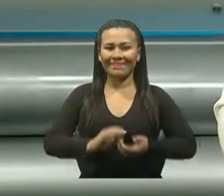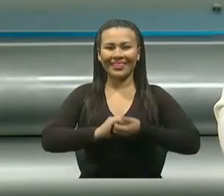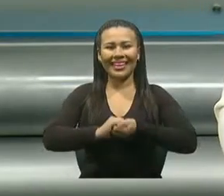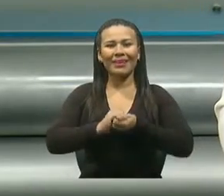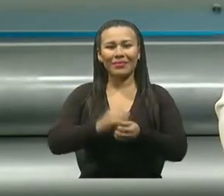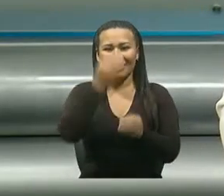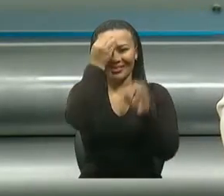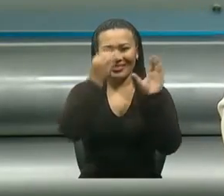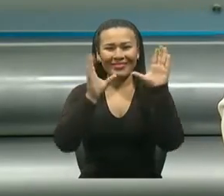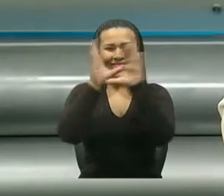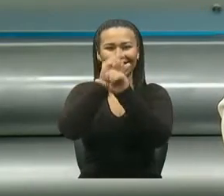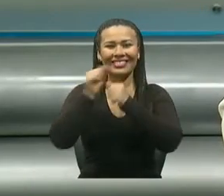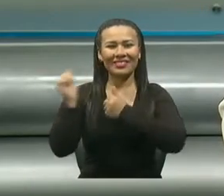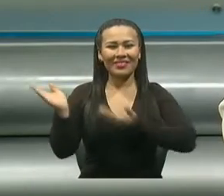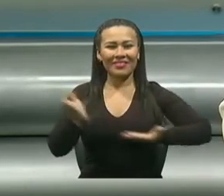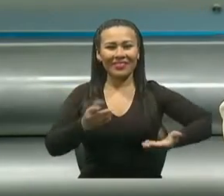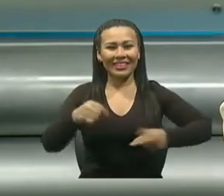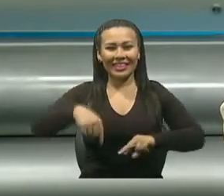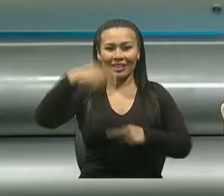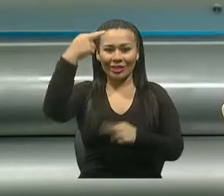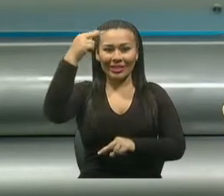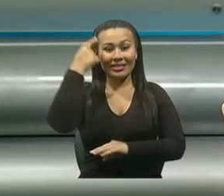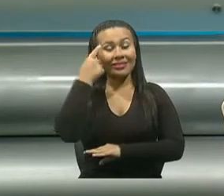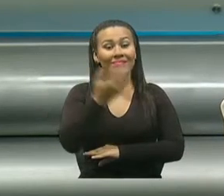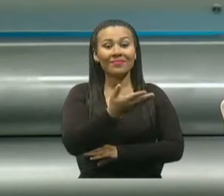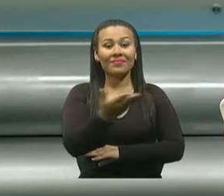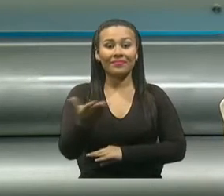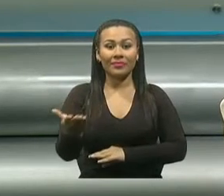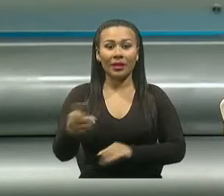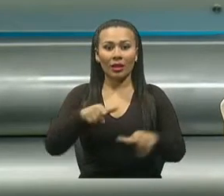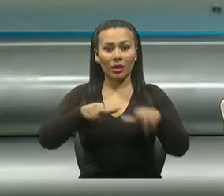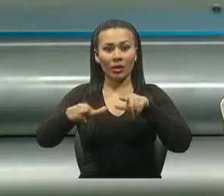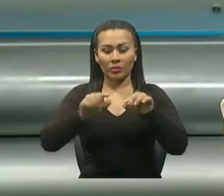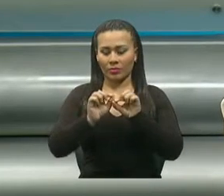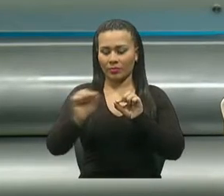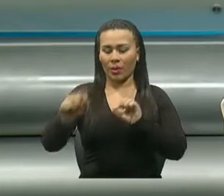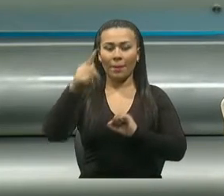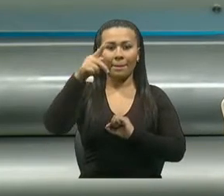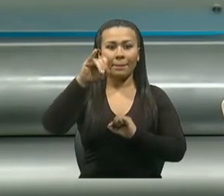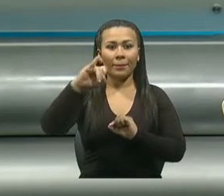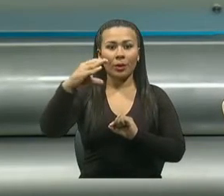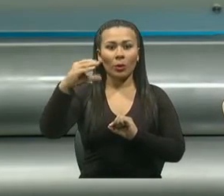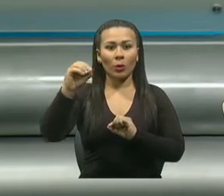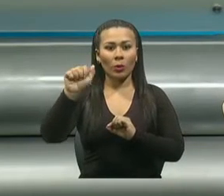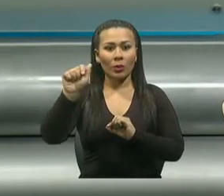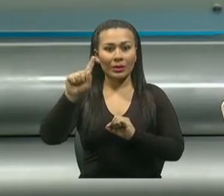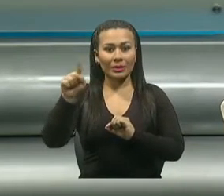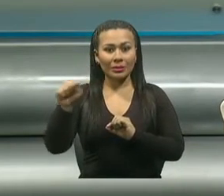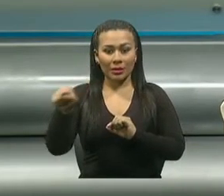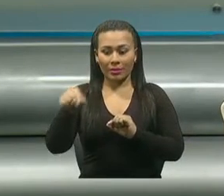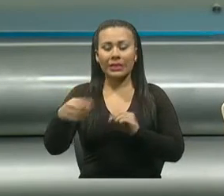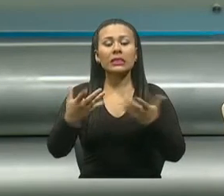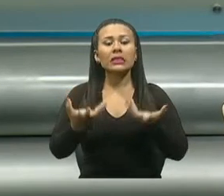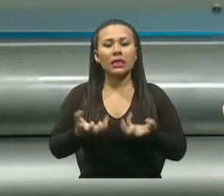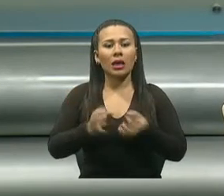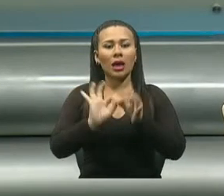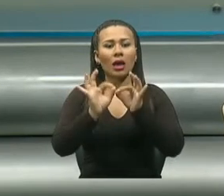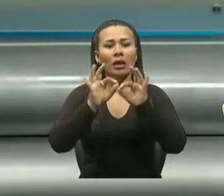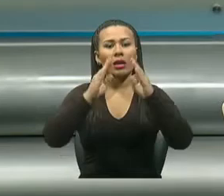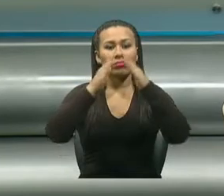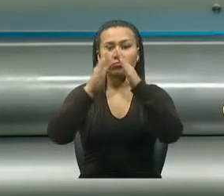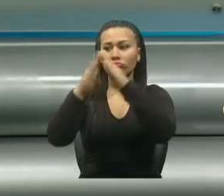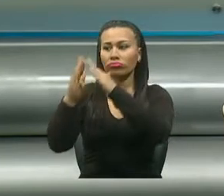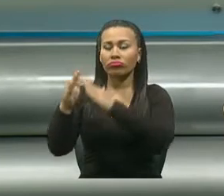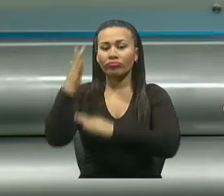Buenas noches y bienvenidos a esta emisión informativa. En la parroquia Picoazá de Puerto Viejo solicitan la reparación de sus